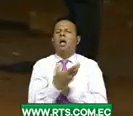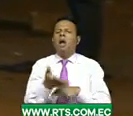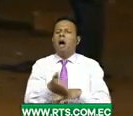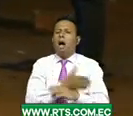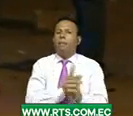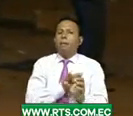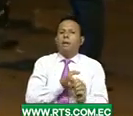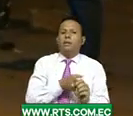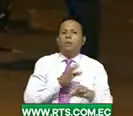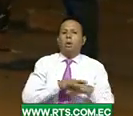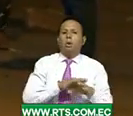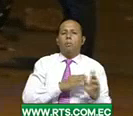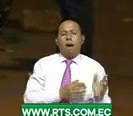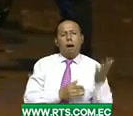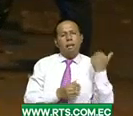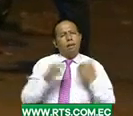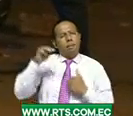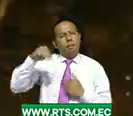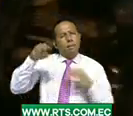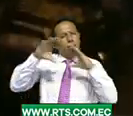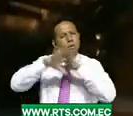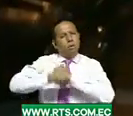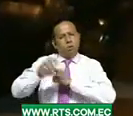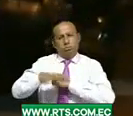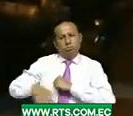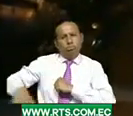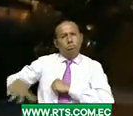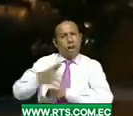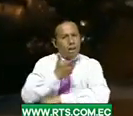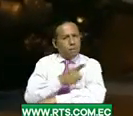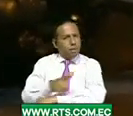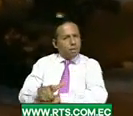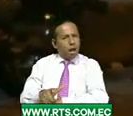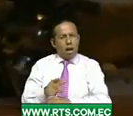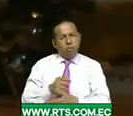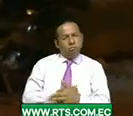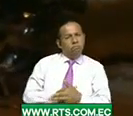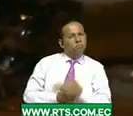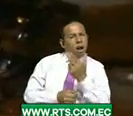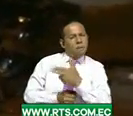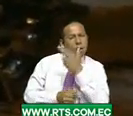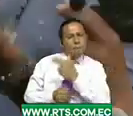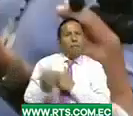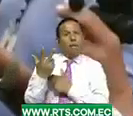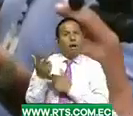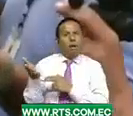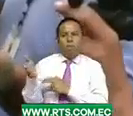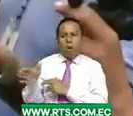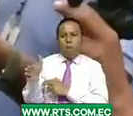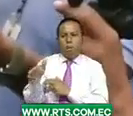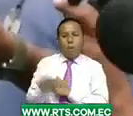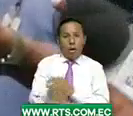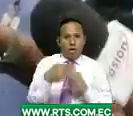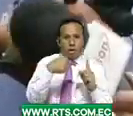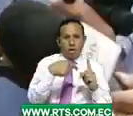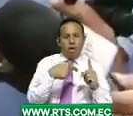sicariato ocurrido la noche del martes en el mercado del Cantón La Libertad, donde murieron 3 personas. Inmediatamente al ser ubicado, trató